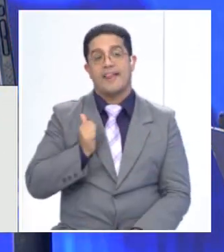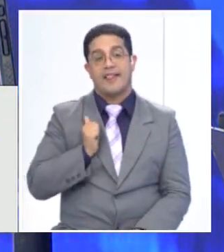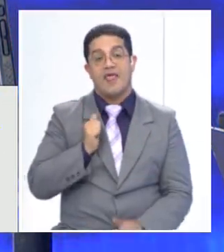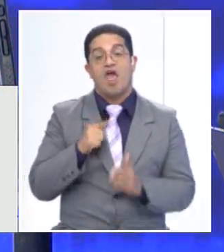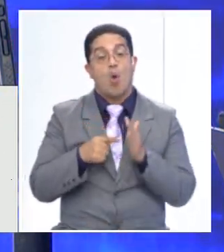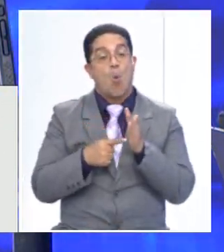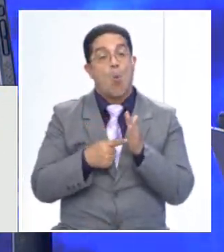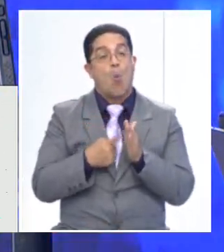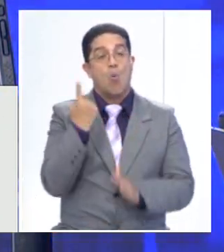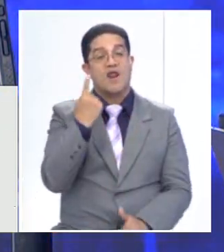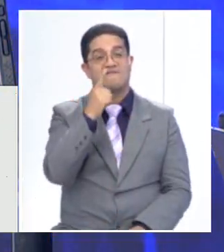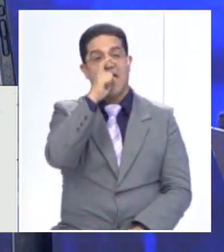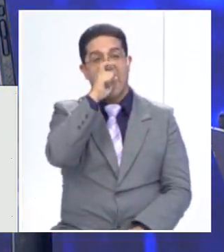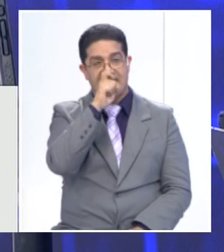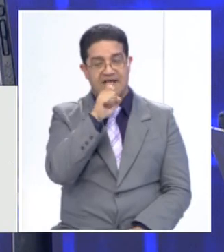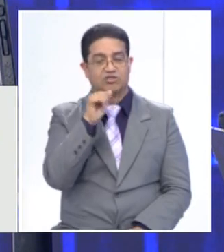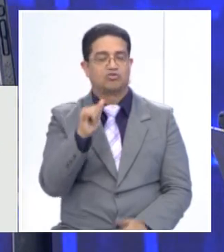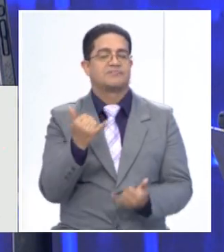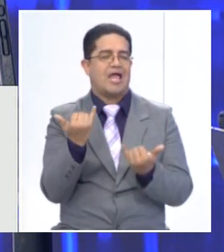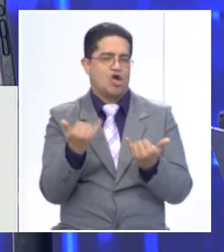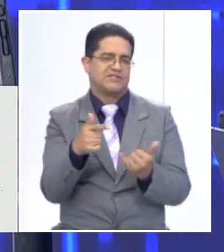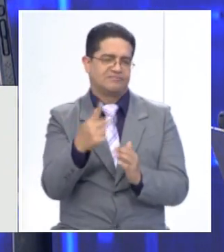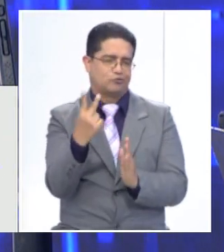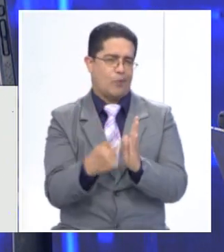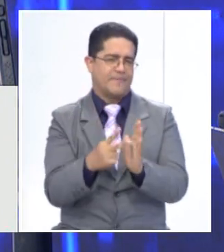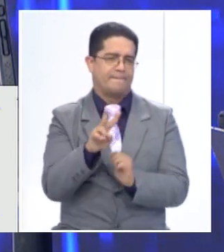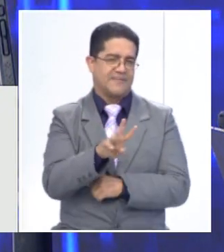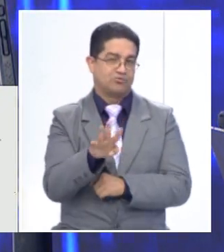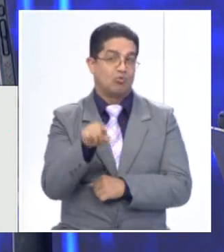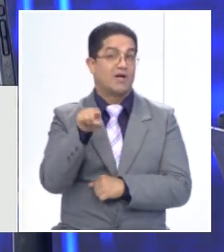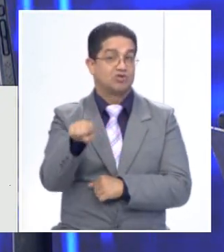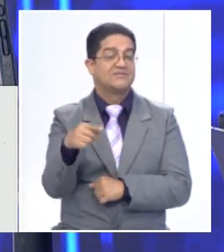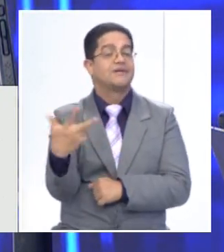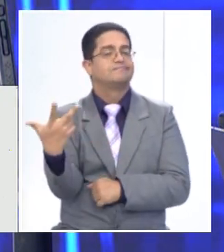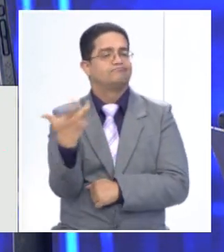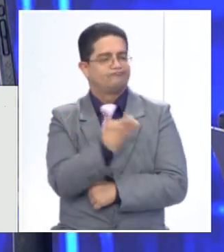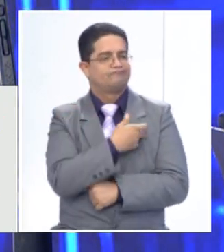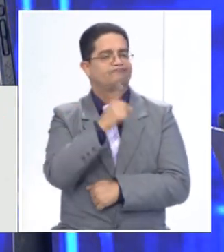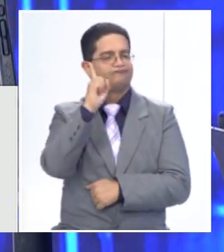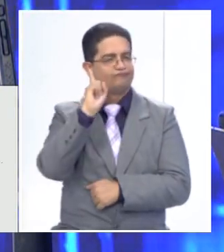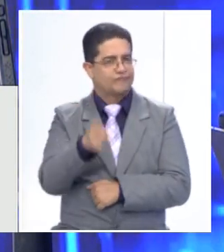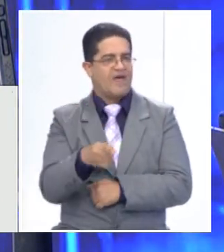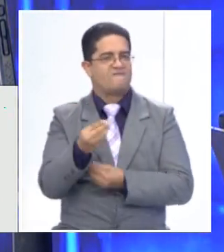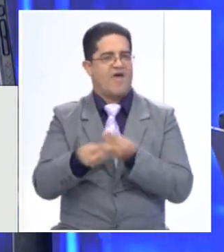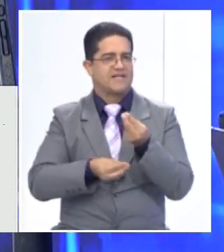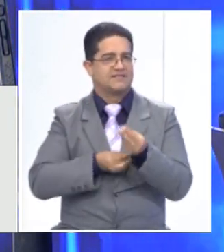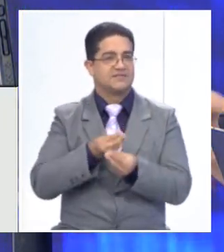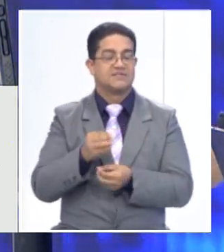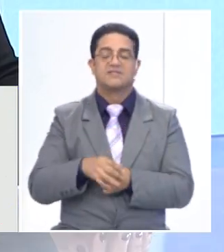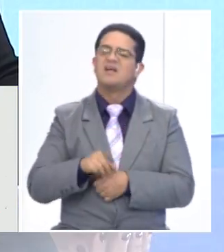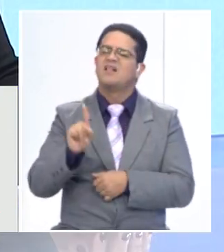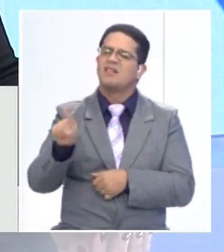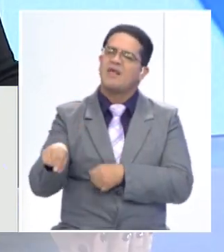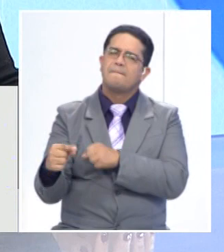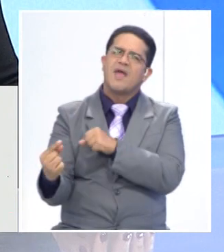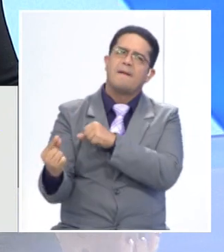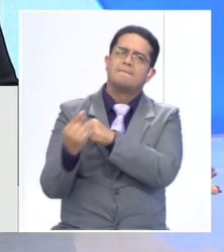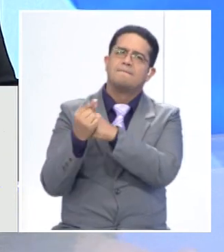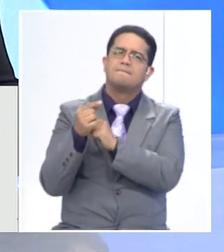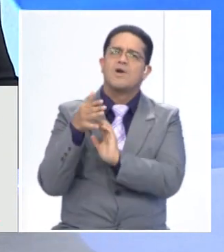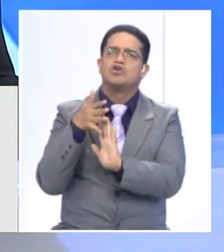año. Ahorita está la cepa 2024 y esa es la vacuna que se debe cumplir. Por acá también nos consulta sobre